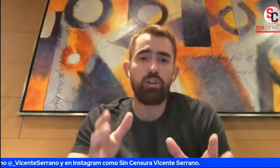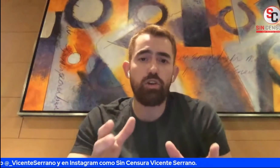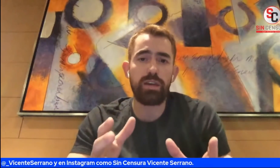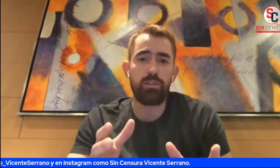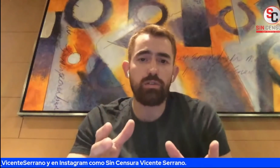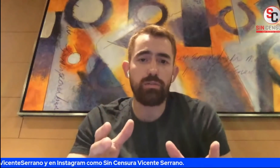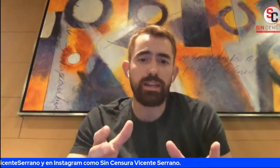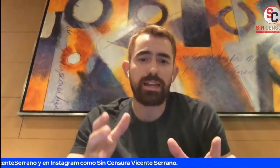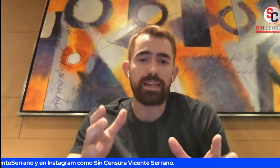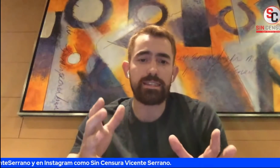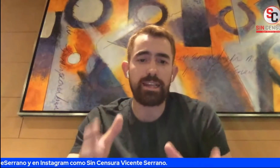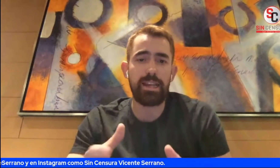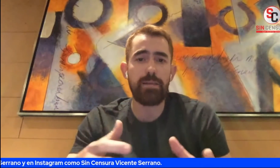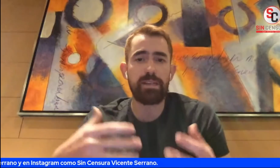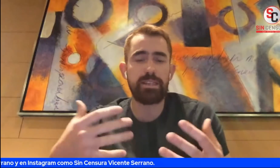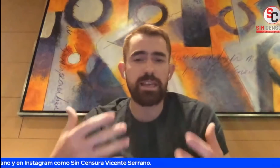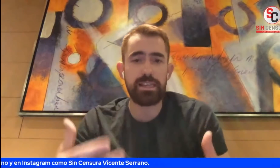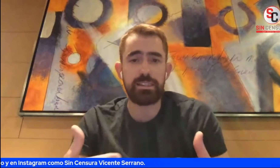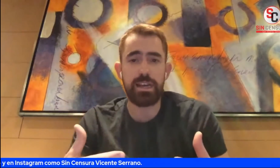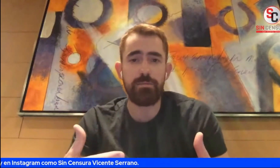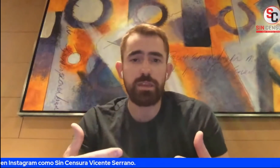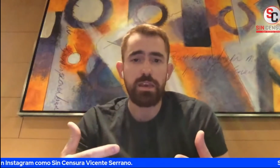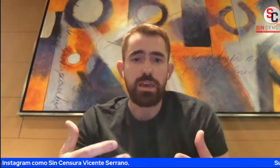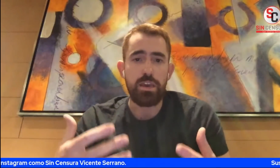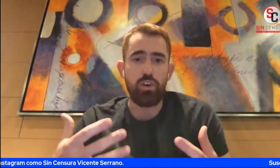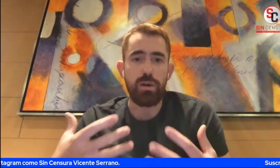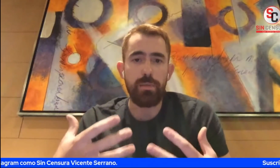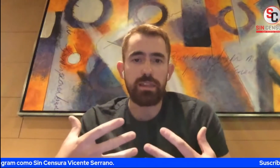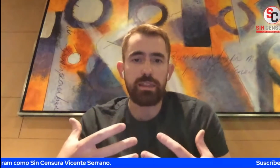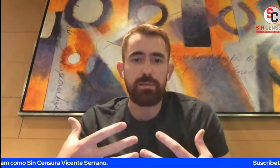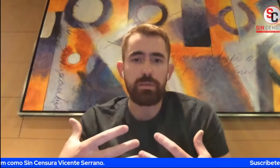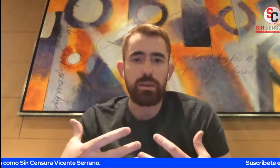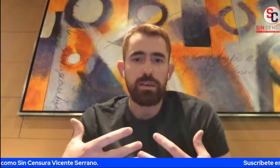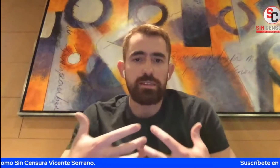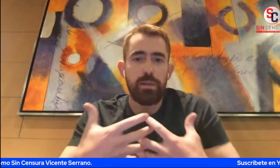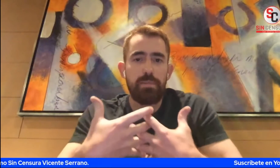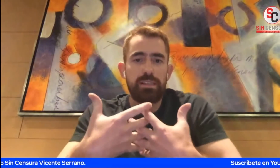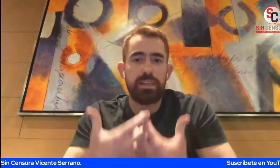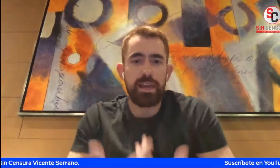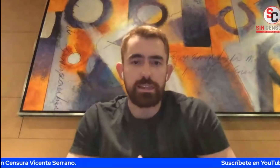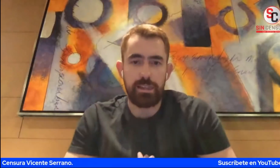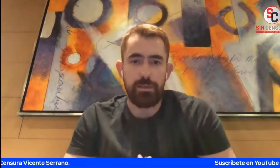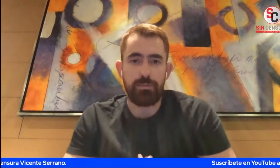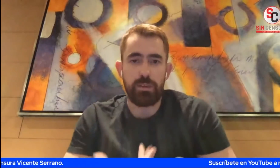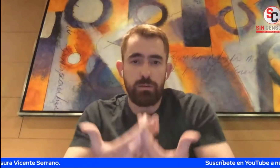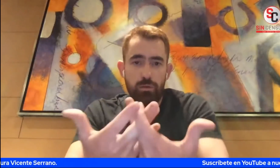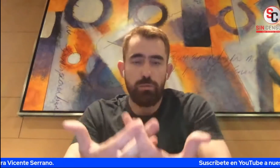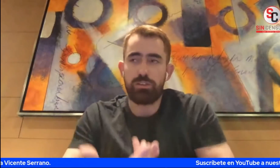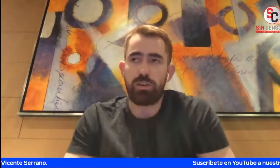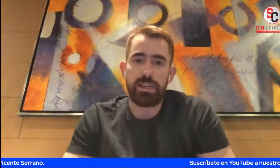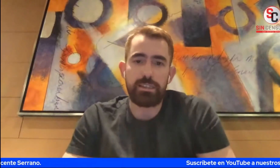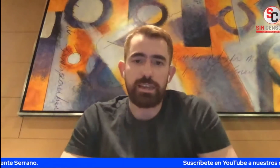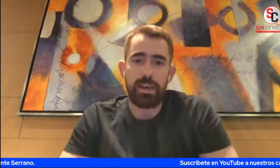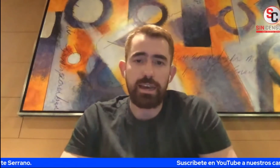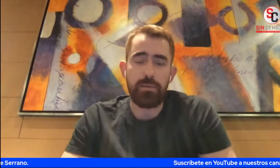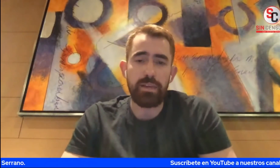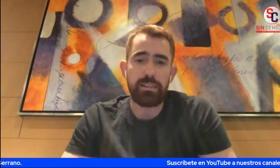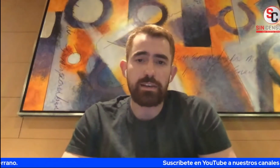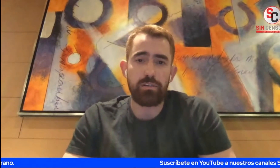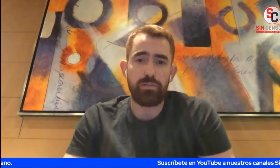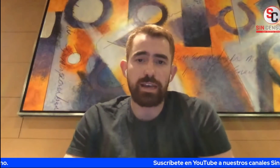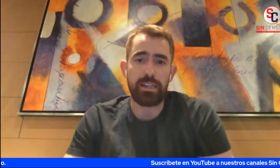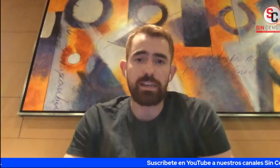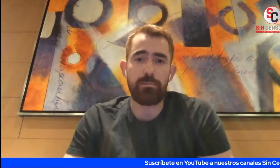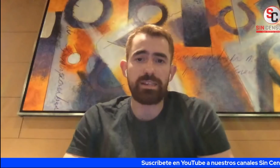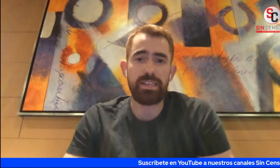perfil ideológico del que esté en la presidencia. Y obviamente, si el presidente, tú mencionaste a la